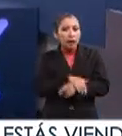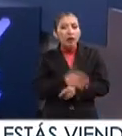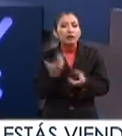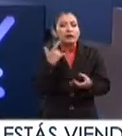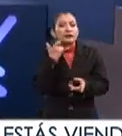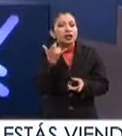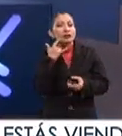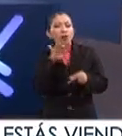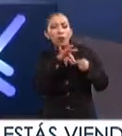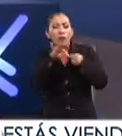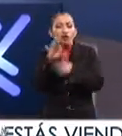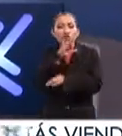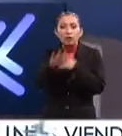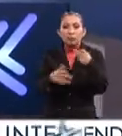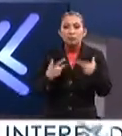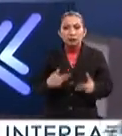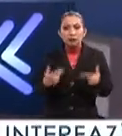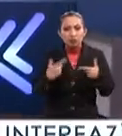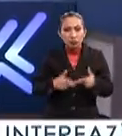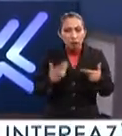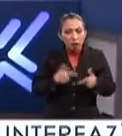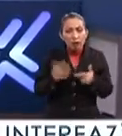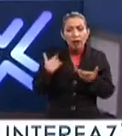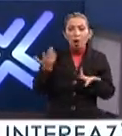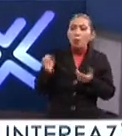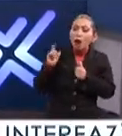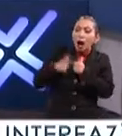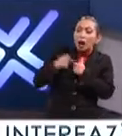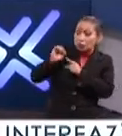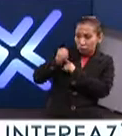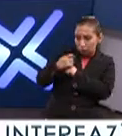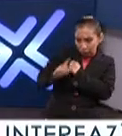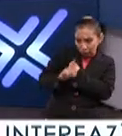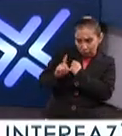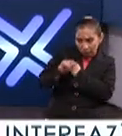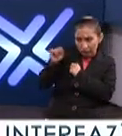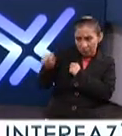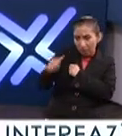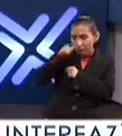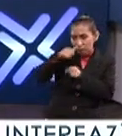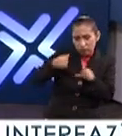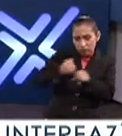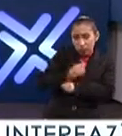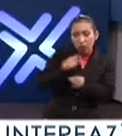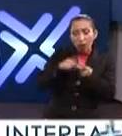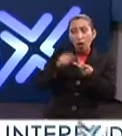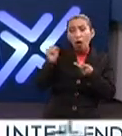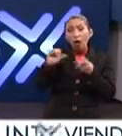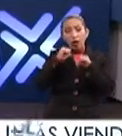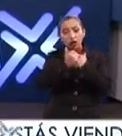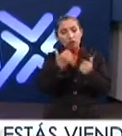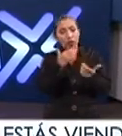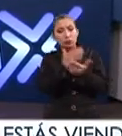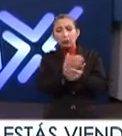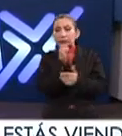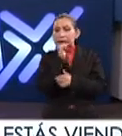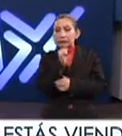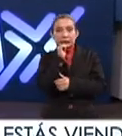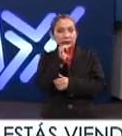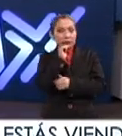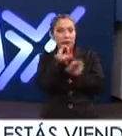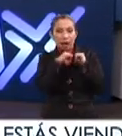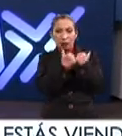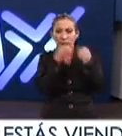Estamos tratando de canalizar a todas las personas que nos lleguen con algunas situaciones de violencia, con asociaciones. Todavía no tenemos